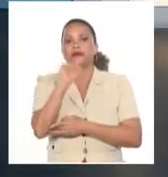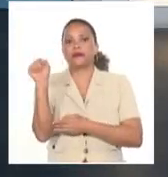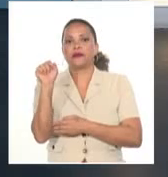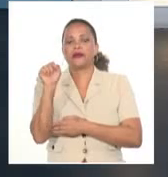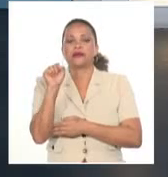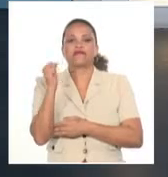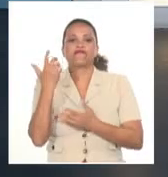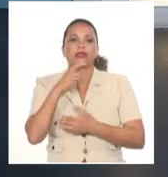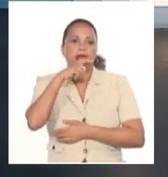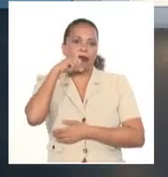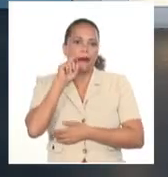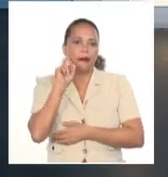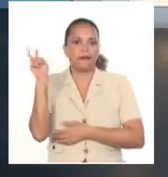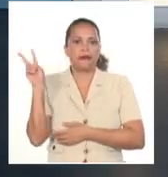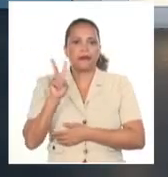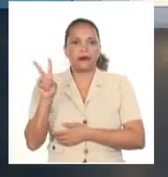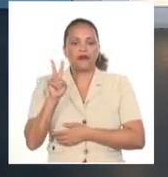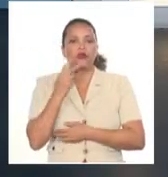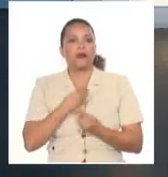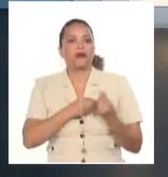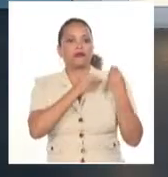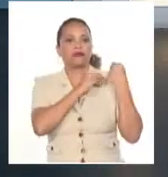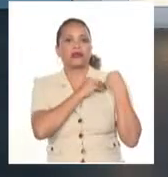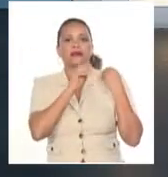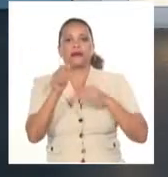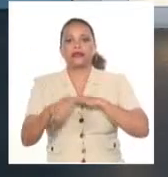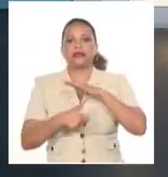Nicolás Maduro Moros para el mandato constitucional